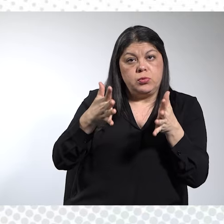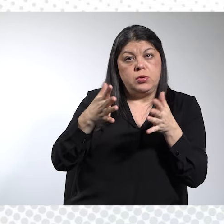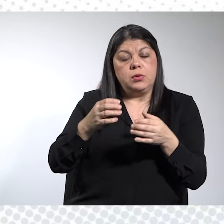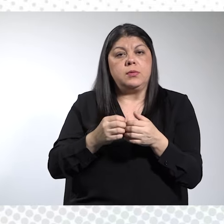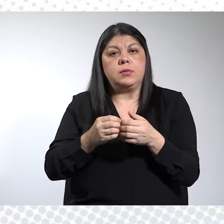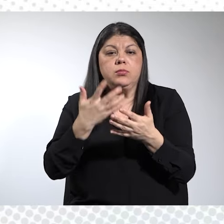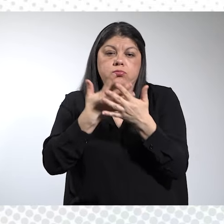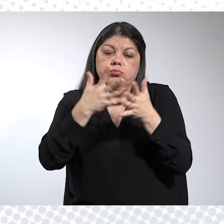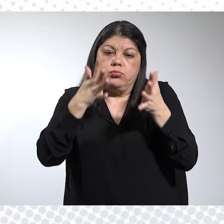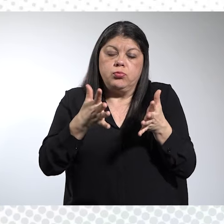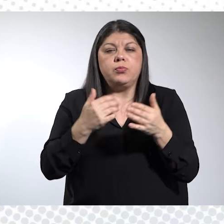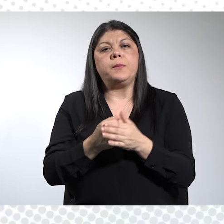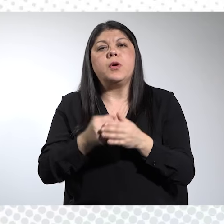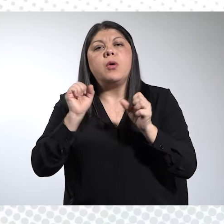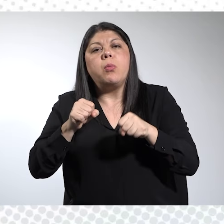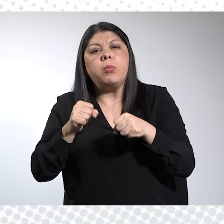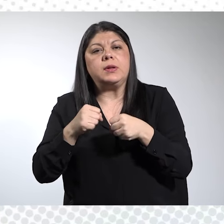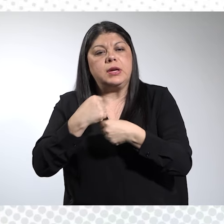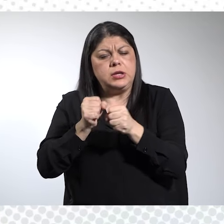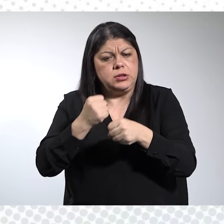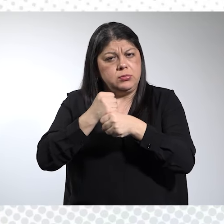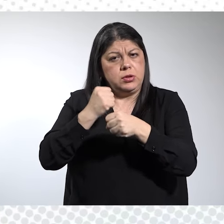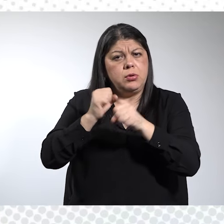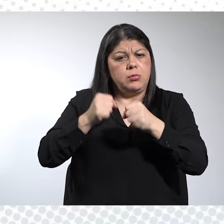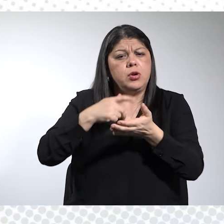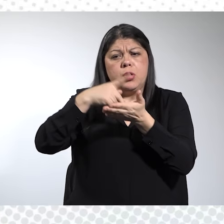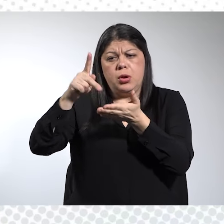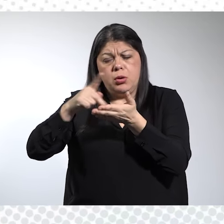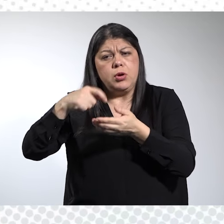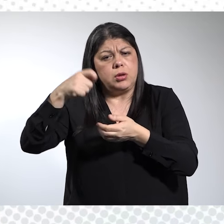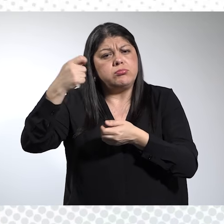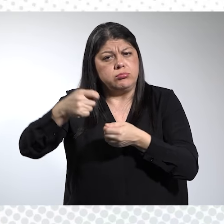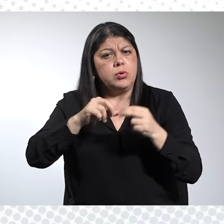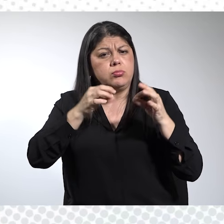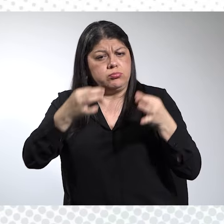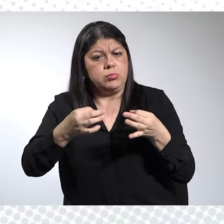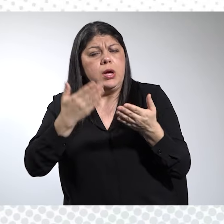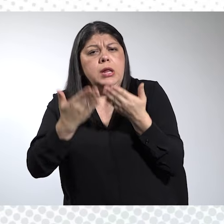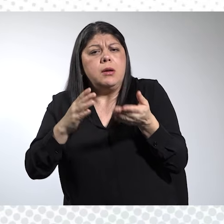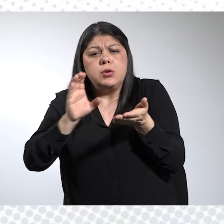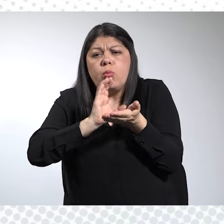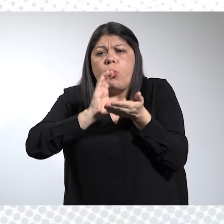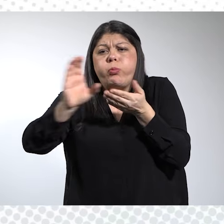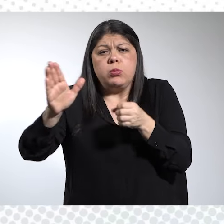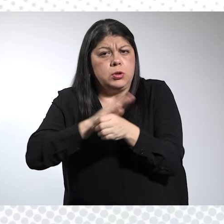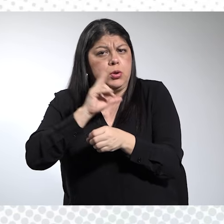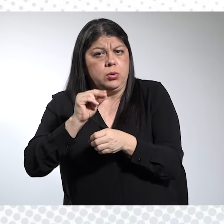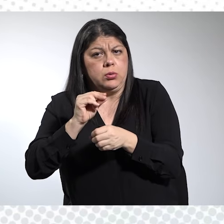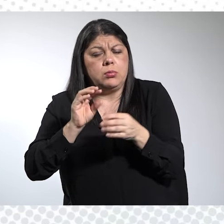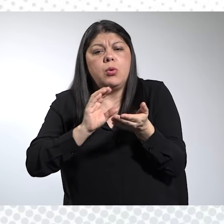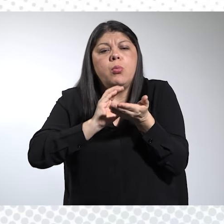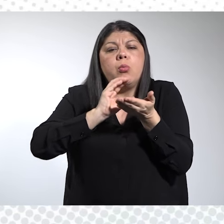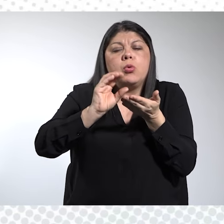carcelarios, o en este caso los que están encarcelados, puedan eventualmente hacer este trabajo y se les paga todo con dignidad. Tal vez no se les dé toda la porción,